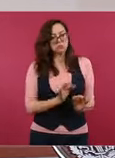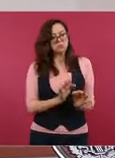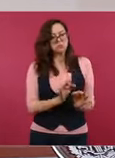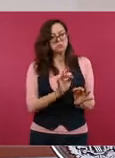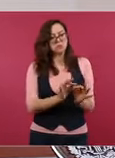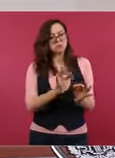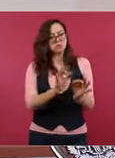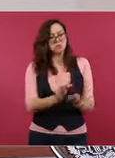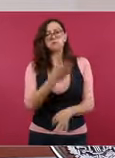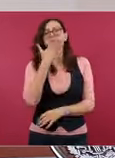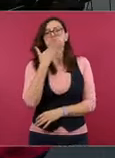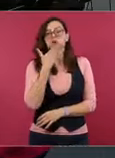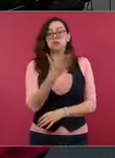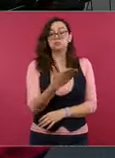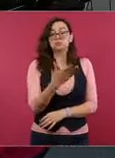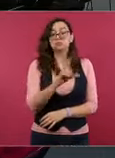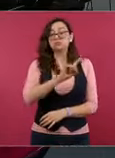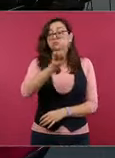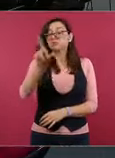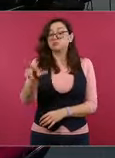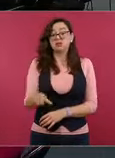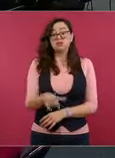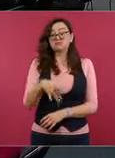y luego